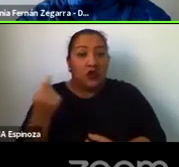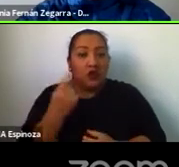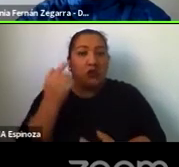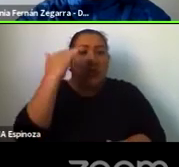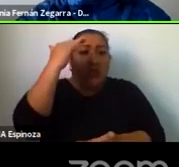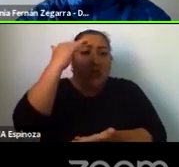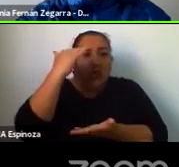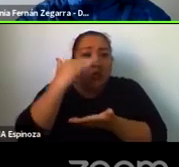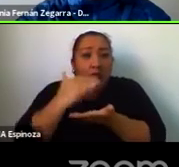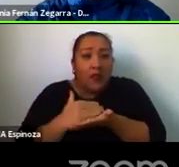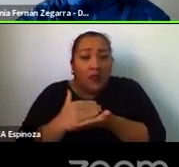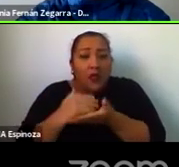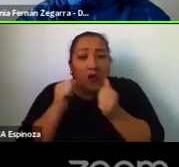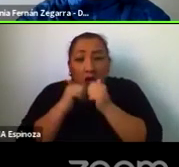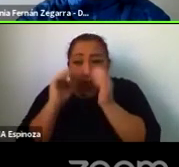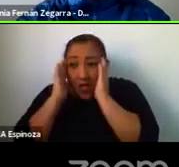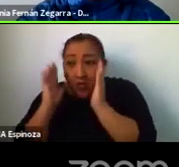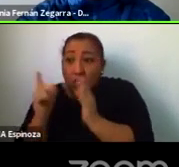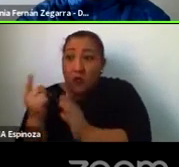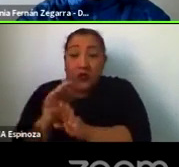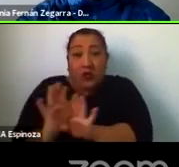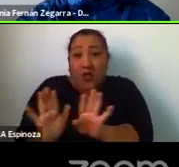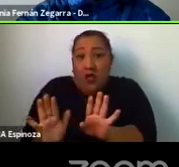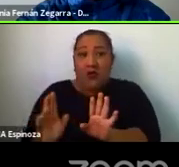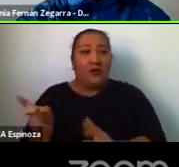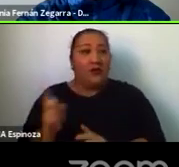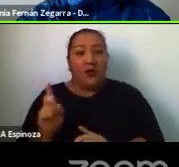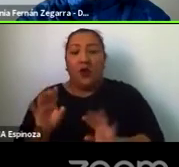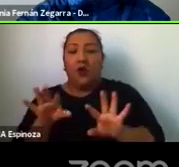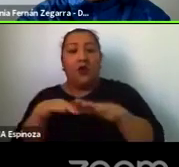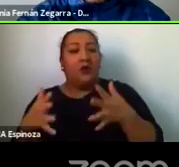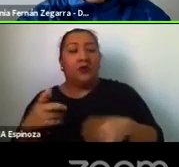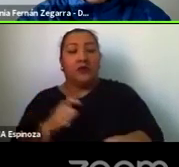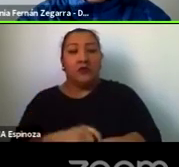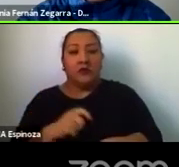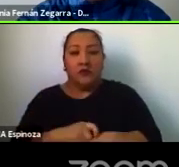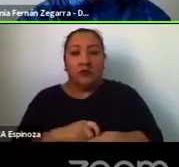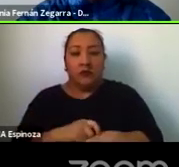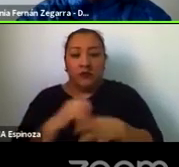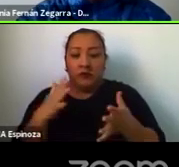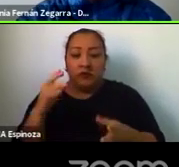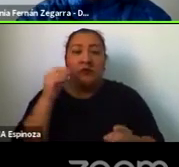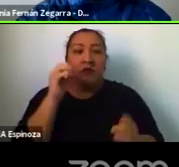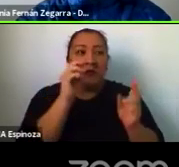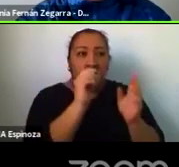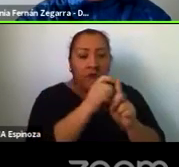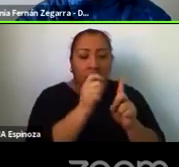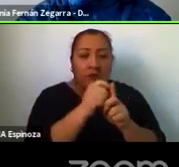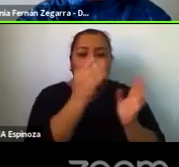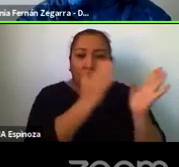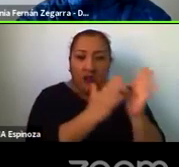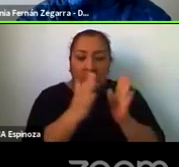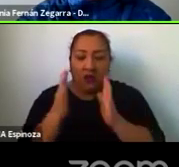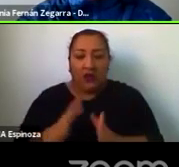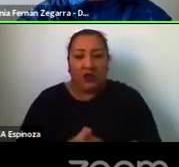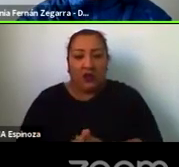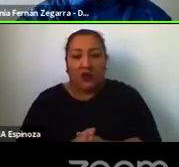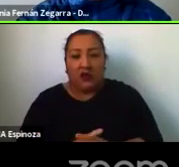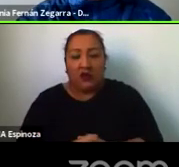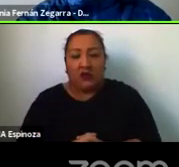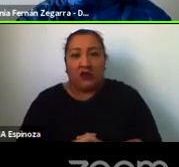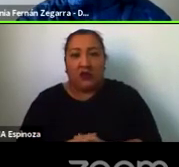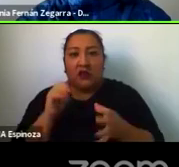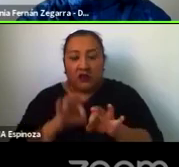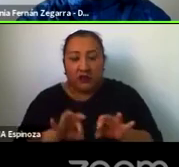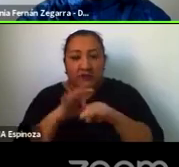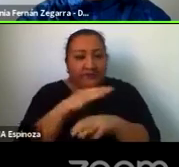agota con la atención a los servicios de salud, cualquiera sea su denominación. Más bien, es